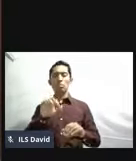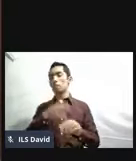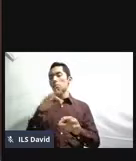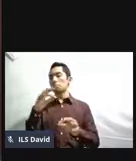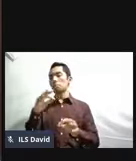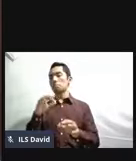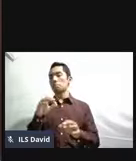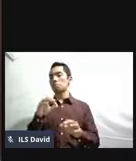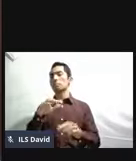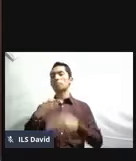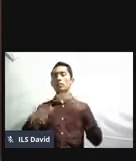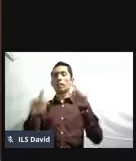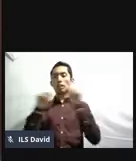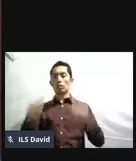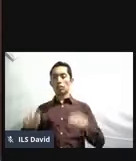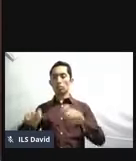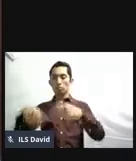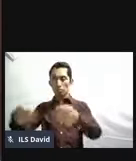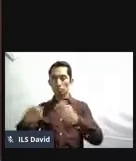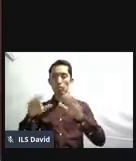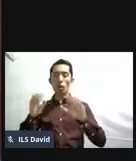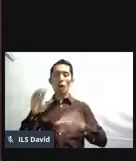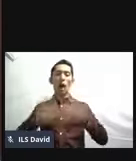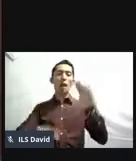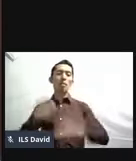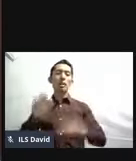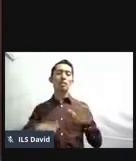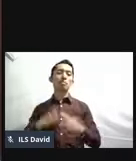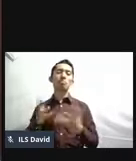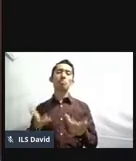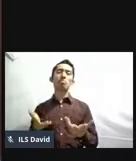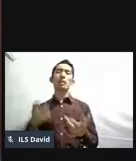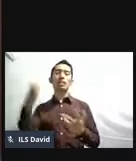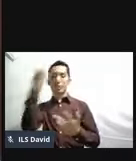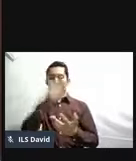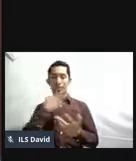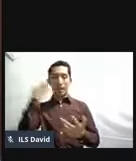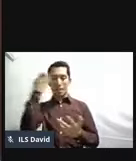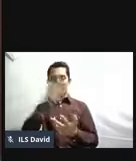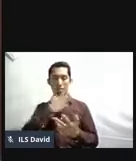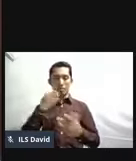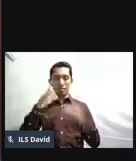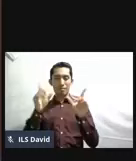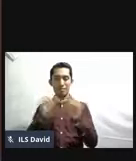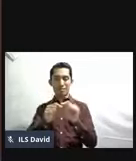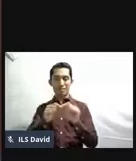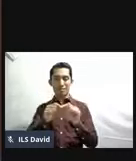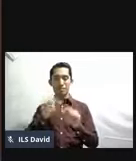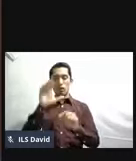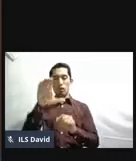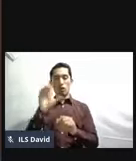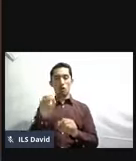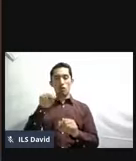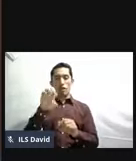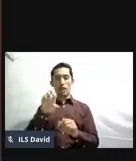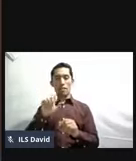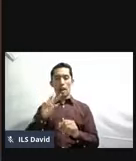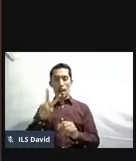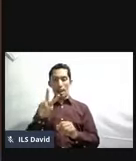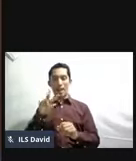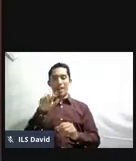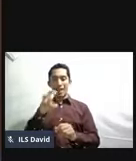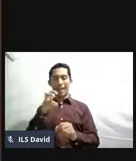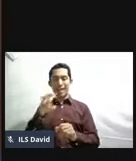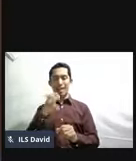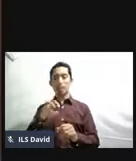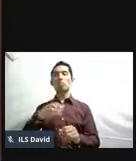bajo otros modelos, como es el examen de conocimientos del Coneval, y bueno, pues hacen este esfuerzo,